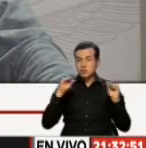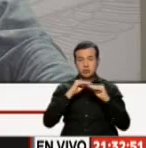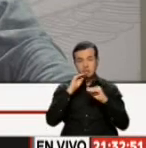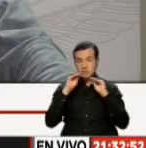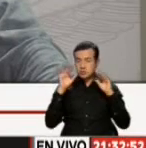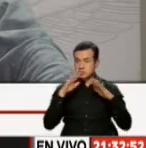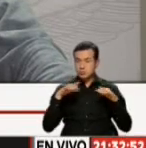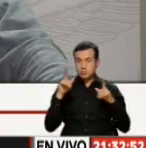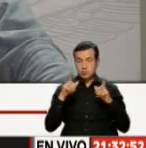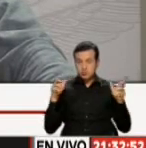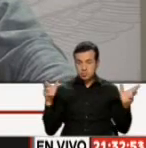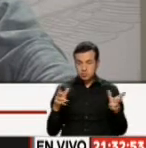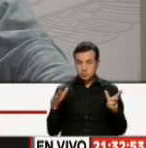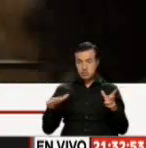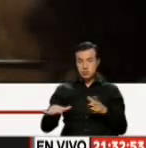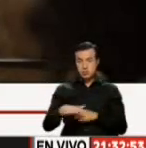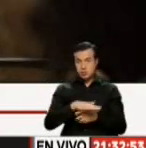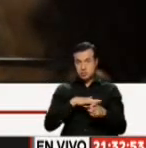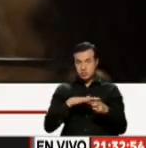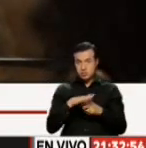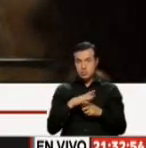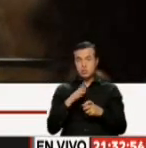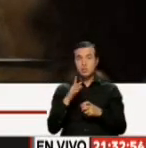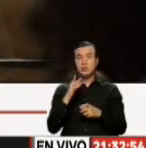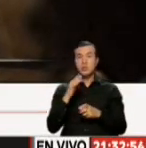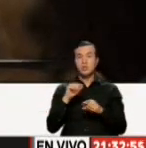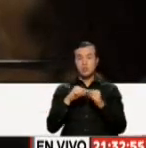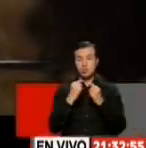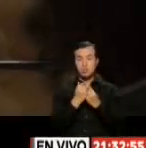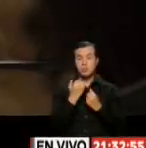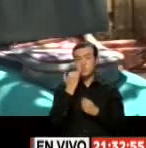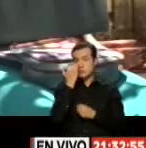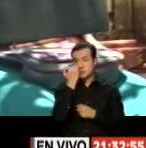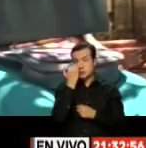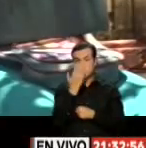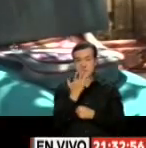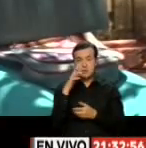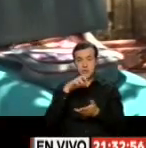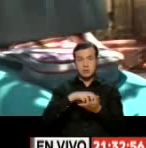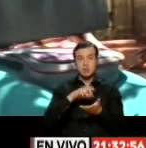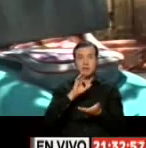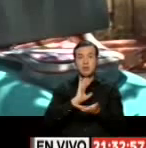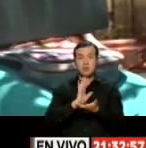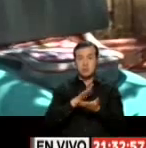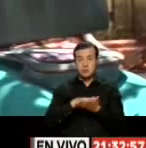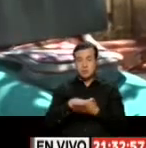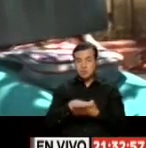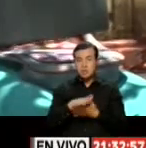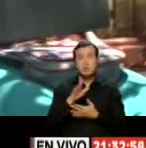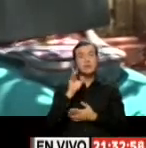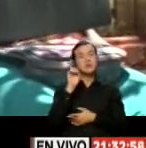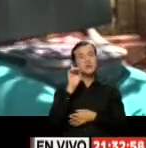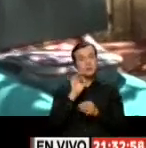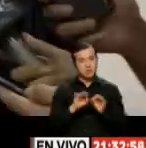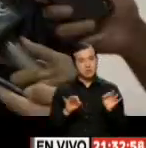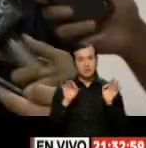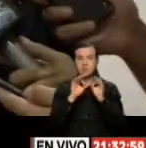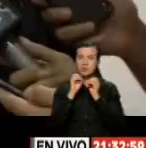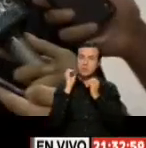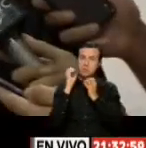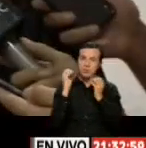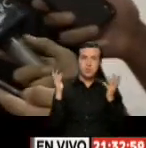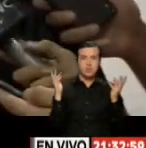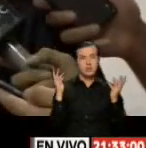a los pobladores de la zona. Para los pueblos y sectores indígenas de la provincia de Morona, Santiago, es vital la información. Que